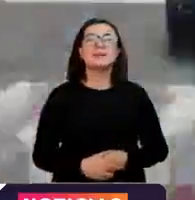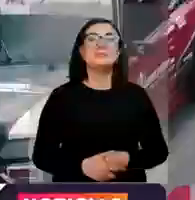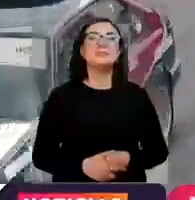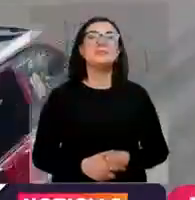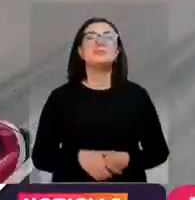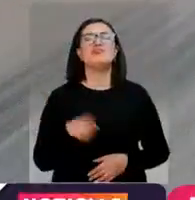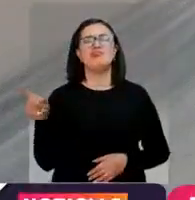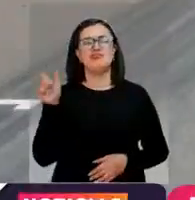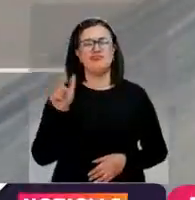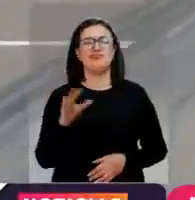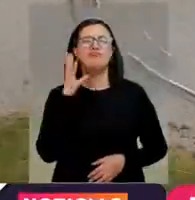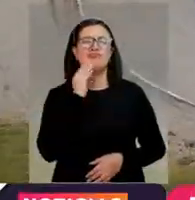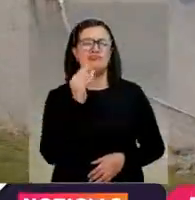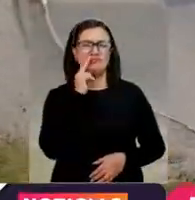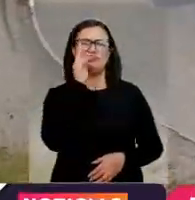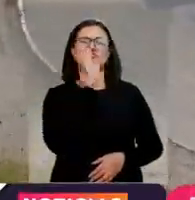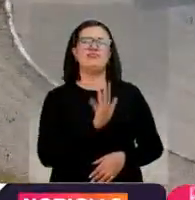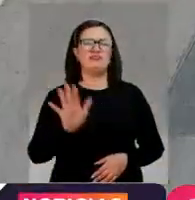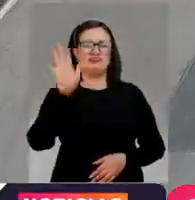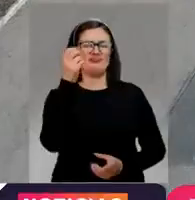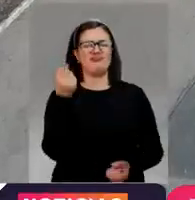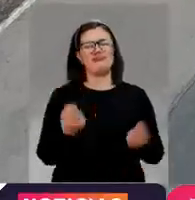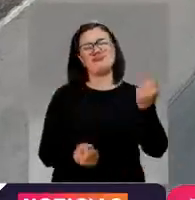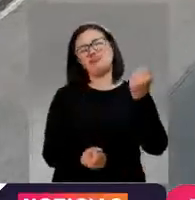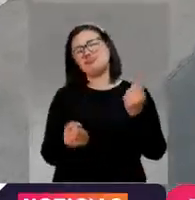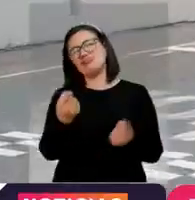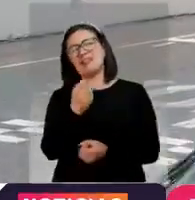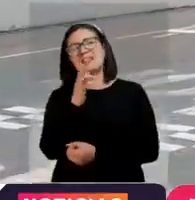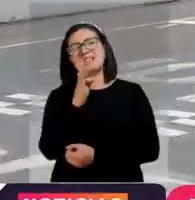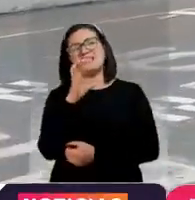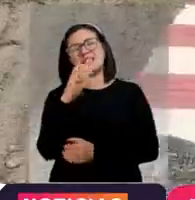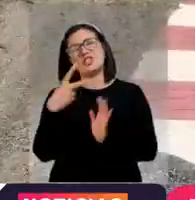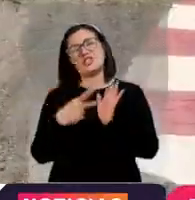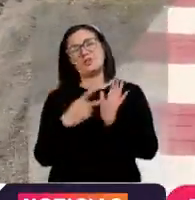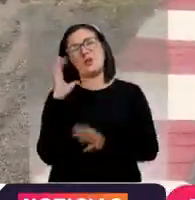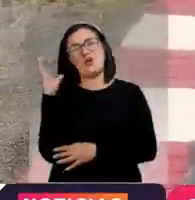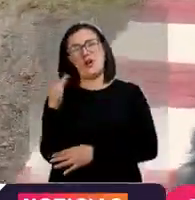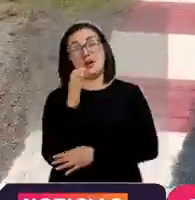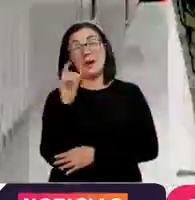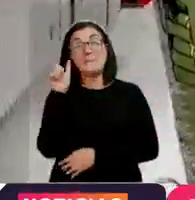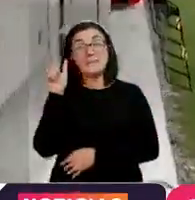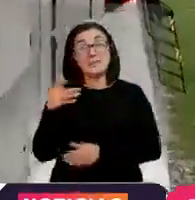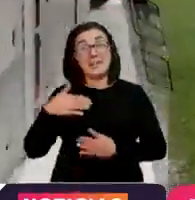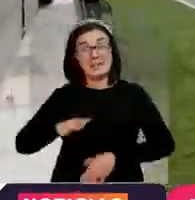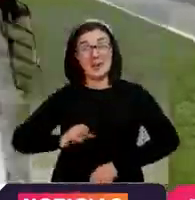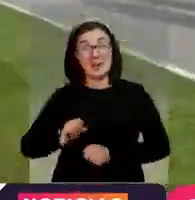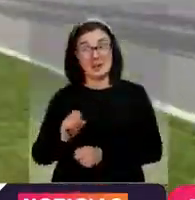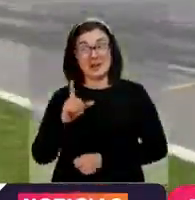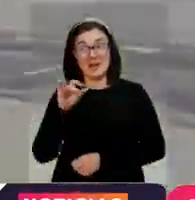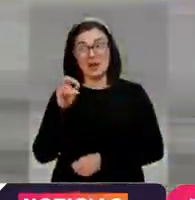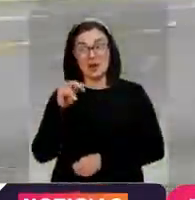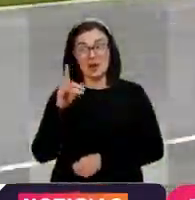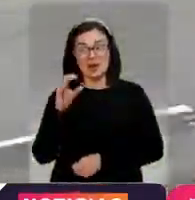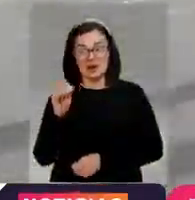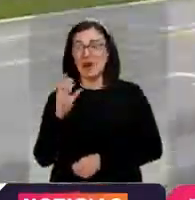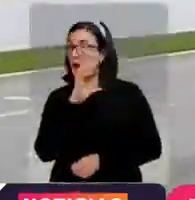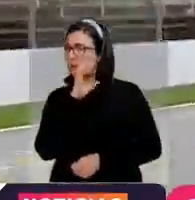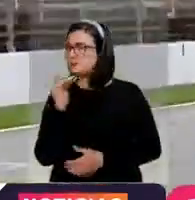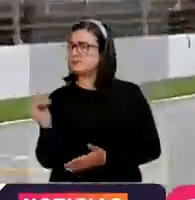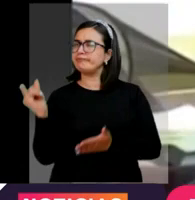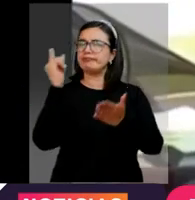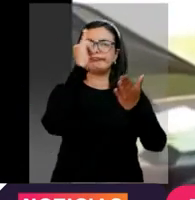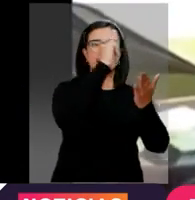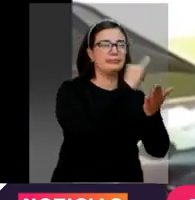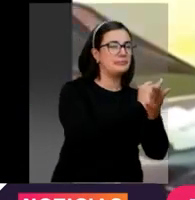en el campeonato nacional de automovilismo y en el tc2000 colombia el piloto bogotano leonardo quesada está en españa para competir en el